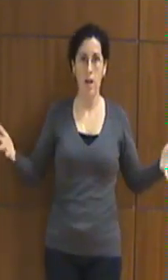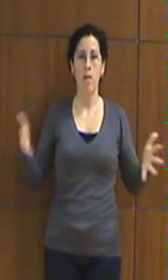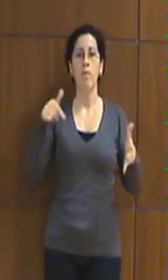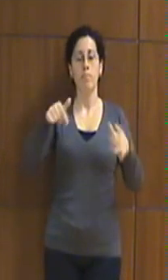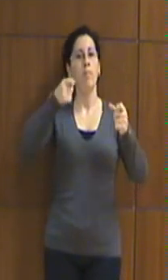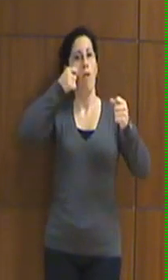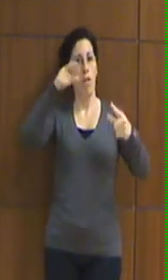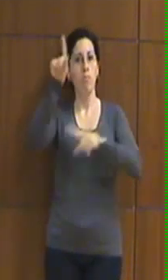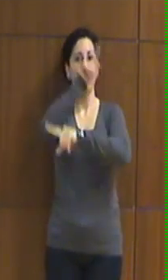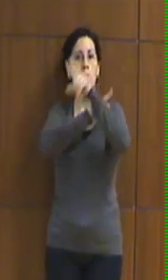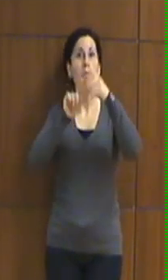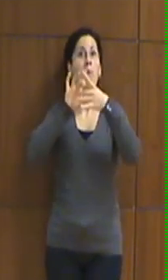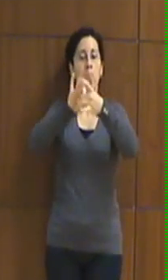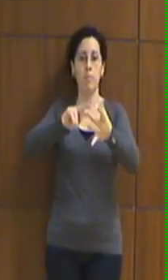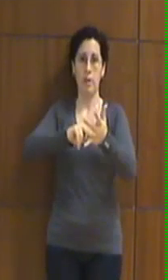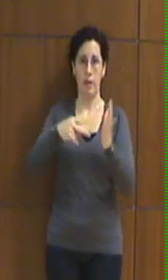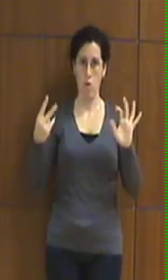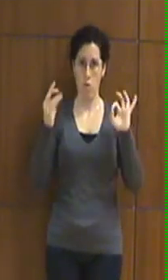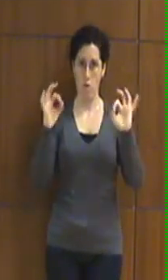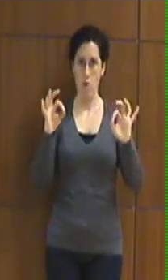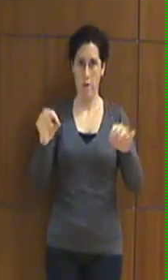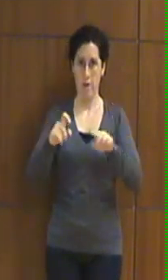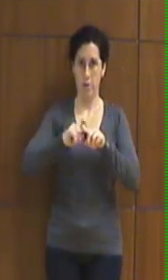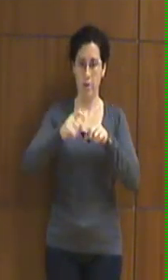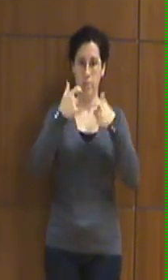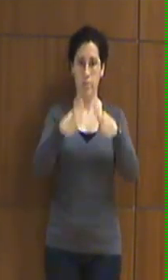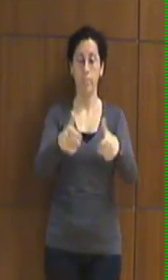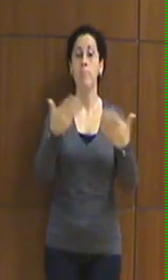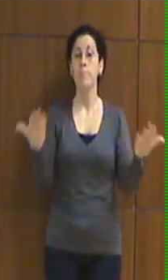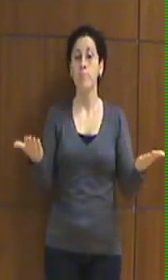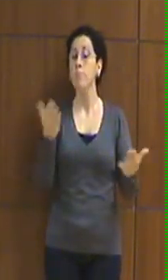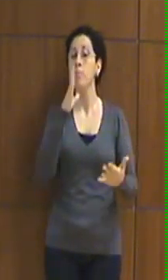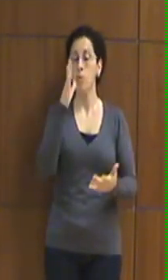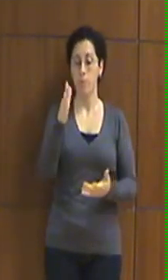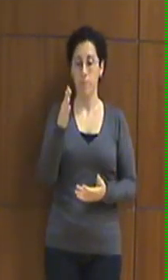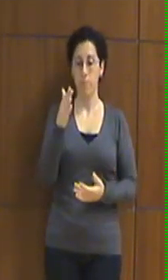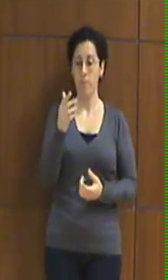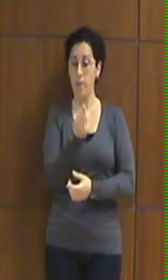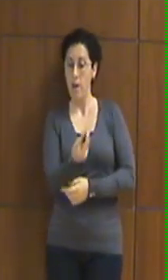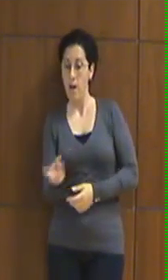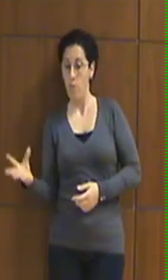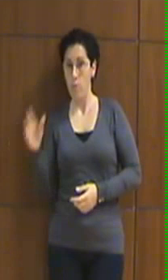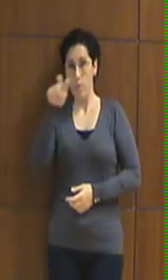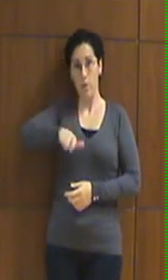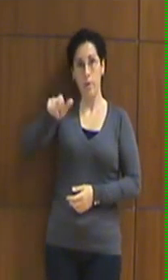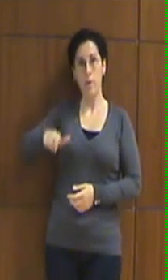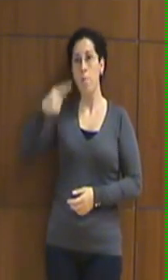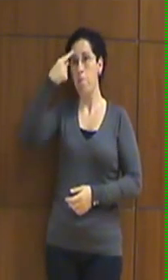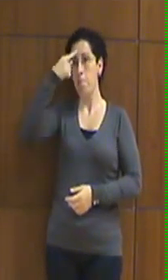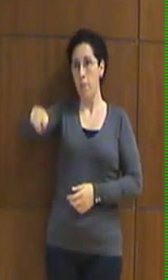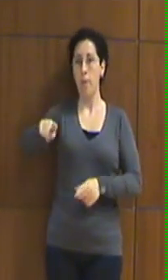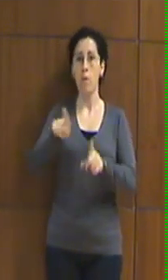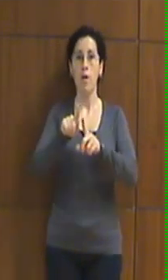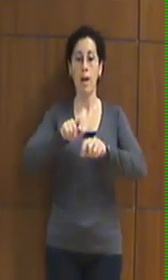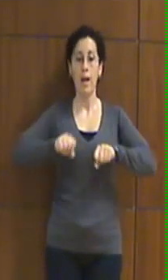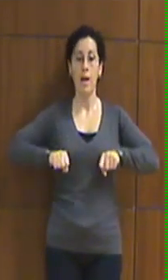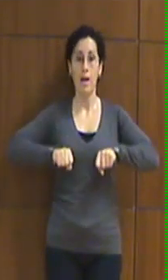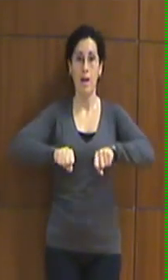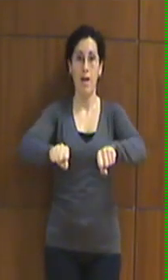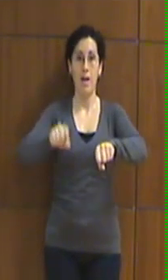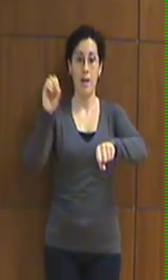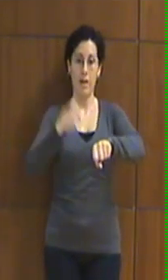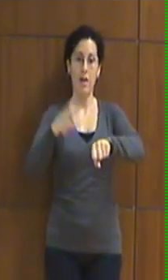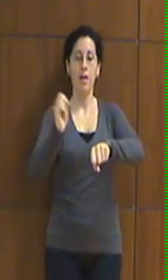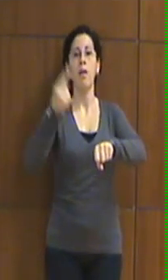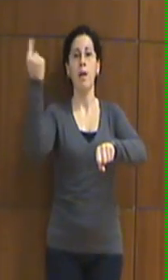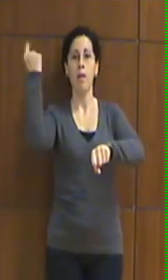problemas desde el punto de vista tecnológico. El primero era que la gente que teníamos sabía manejar las carretillas, pero, por ejemplo, no sabía